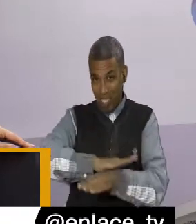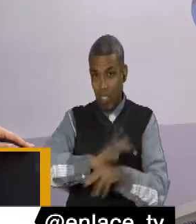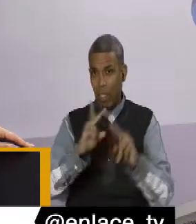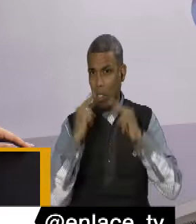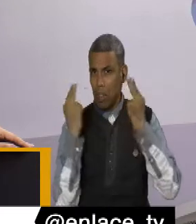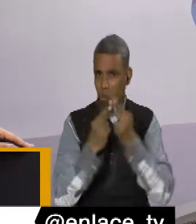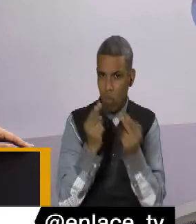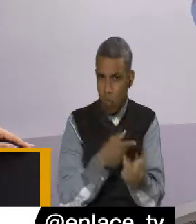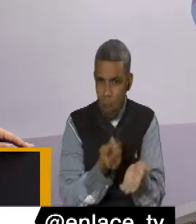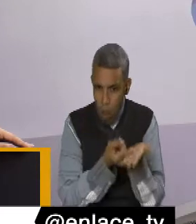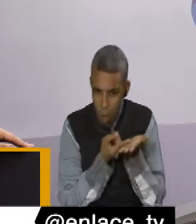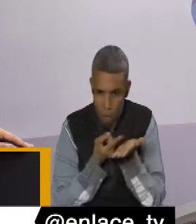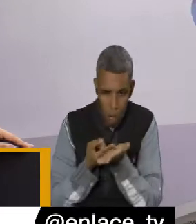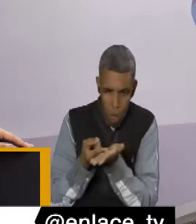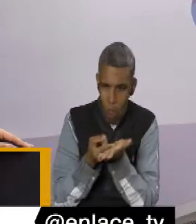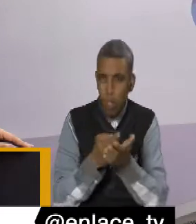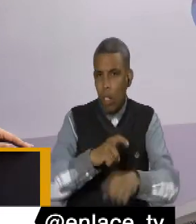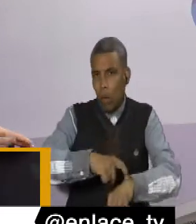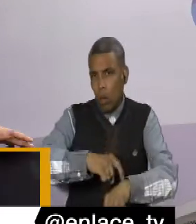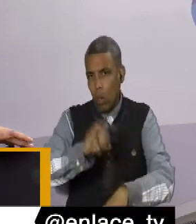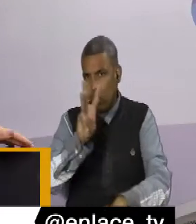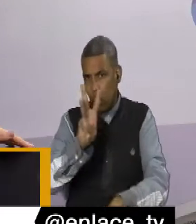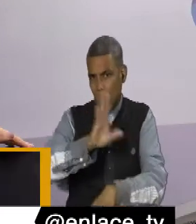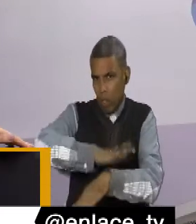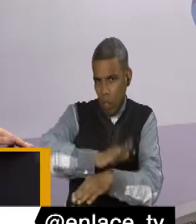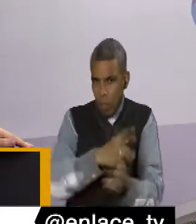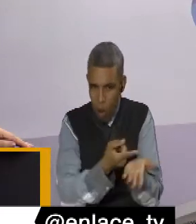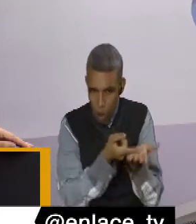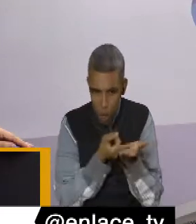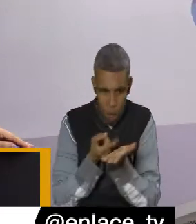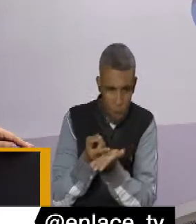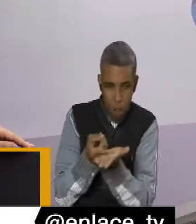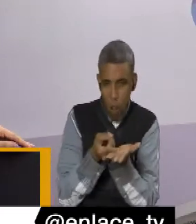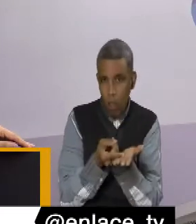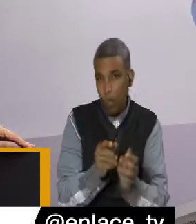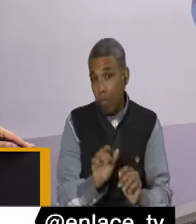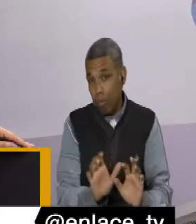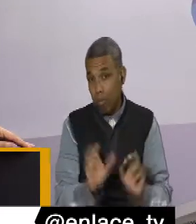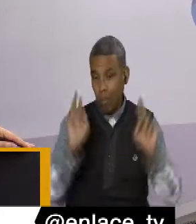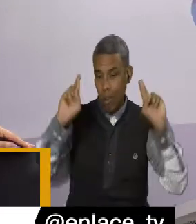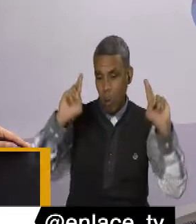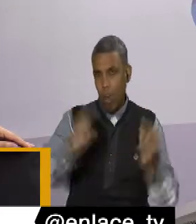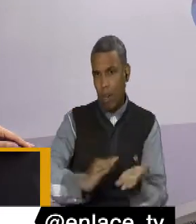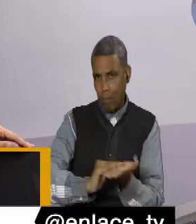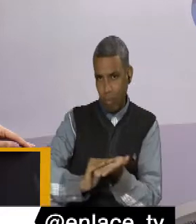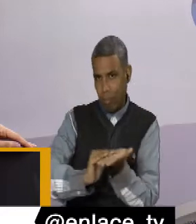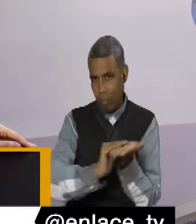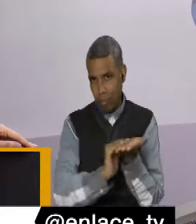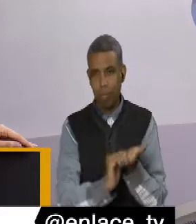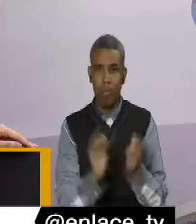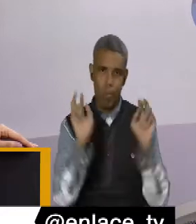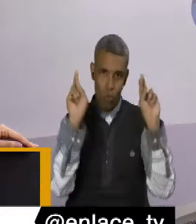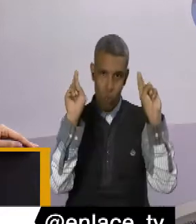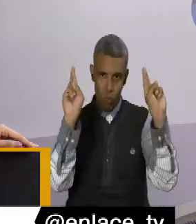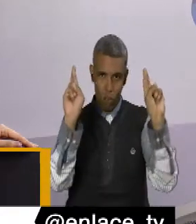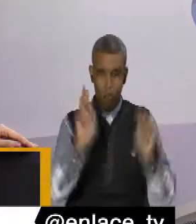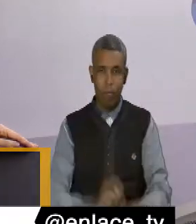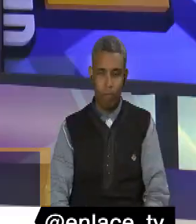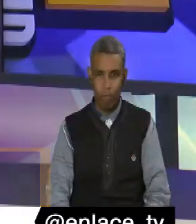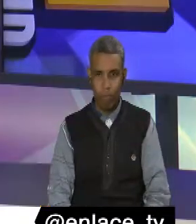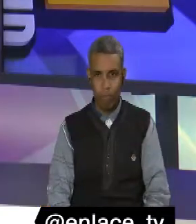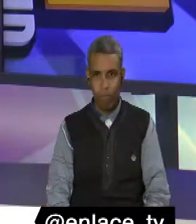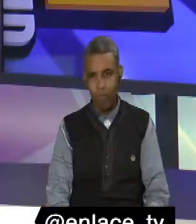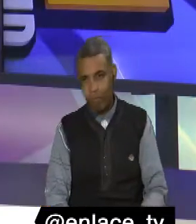tarde, 3:00 p.m. entre las partes, y por supuesto estaremos entregándoles a ustedes detalles de las conclusiones de esta reunión. En